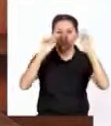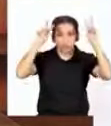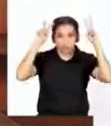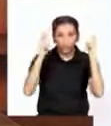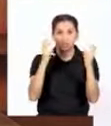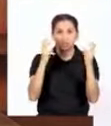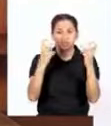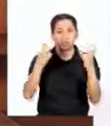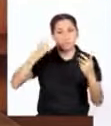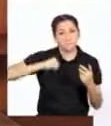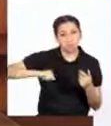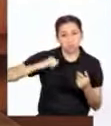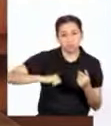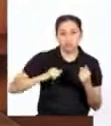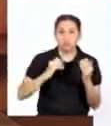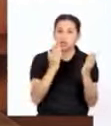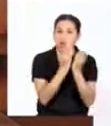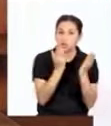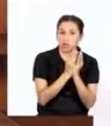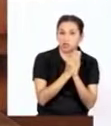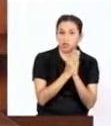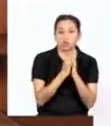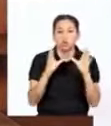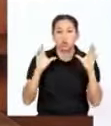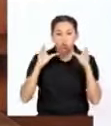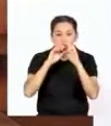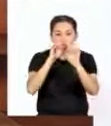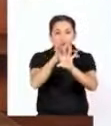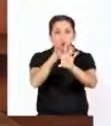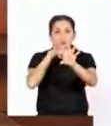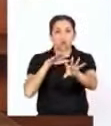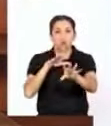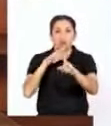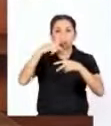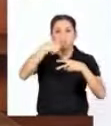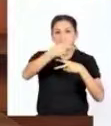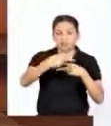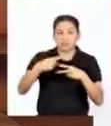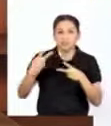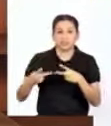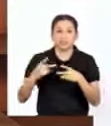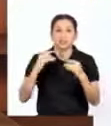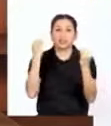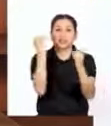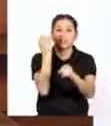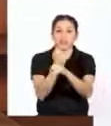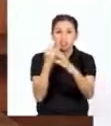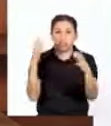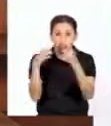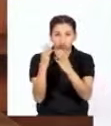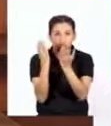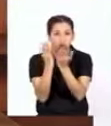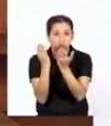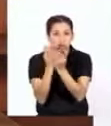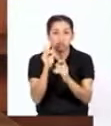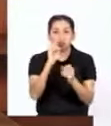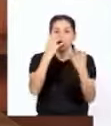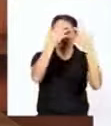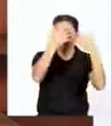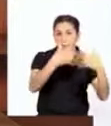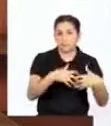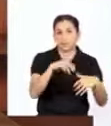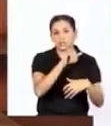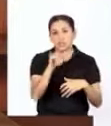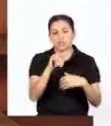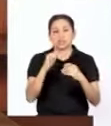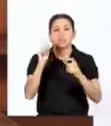el asunto público. El municipio escolar, la junta vecinal, la PAFA, la institución educativa,